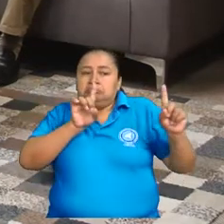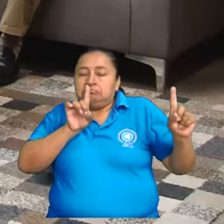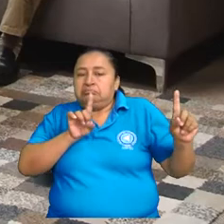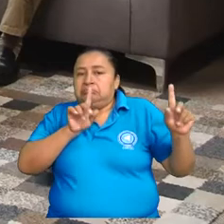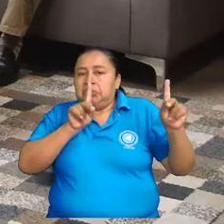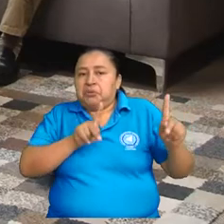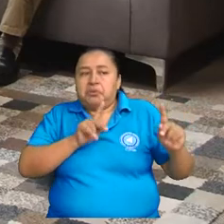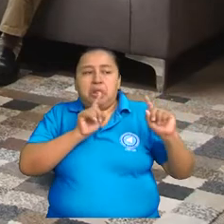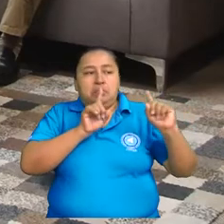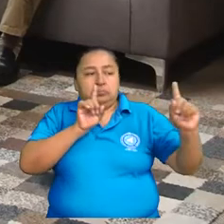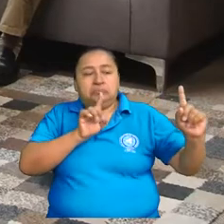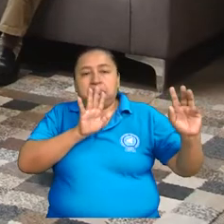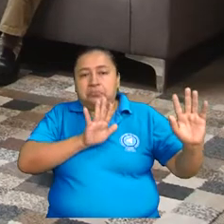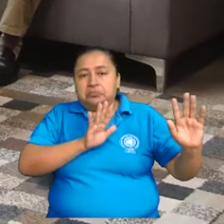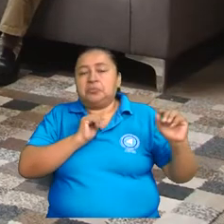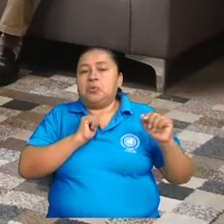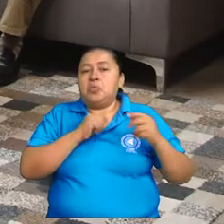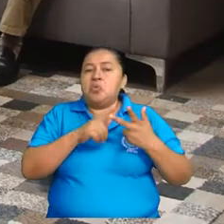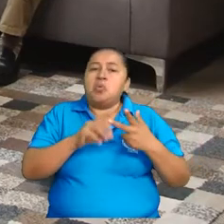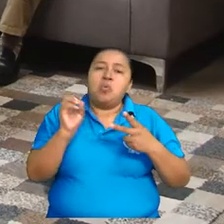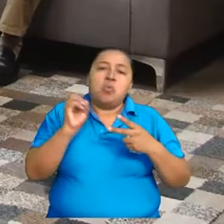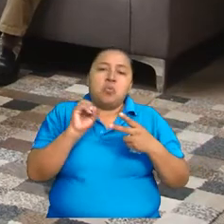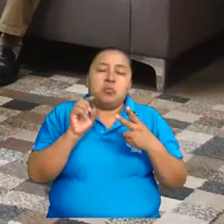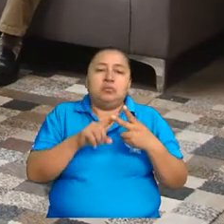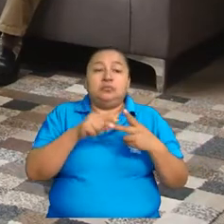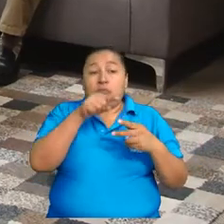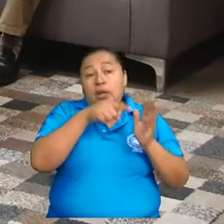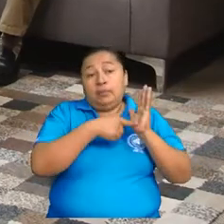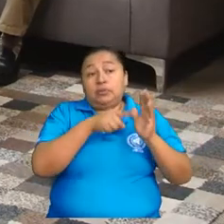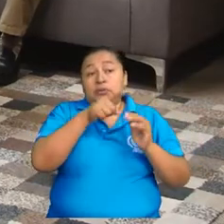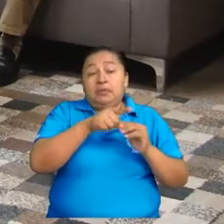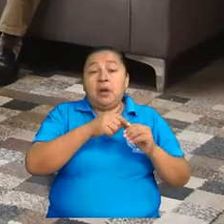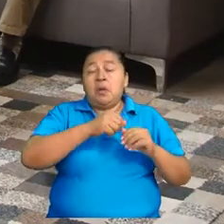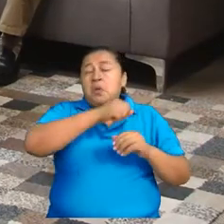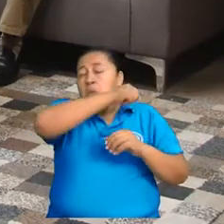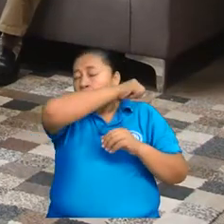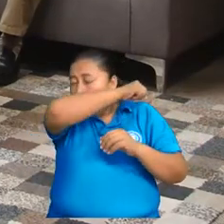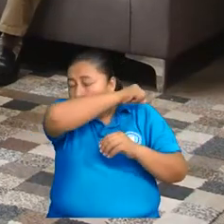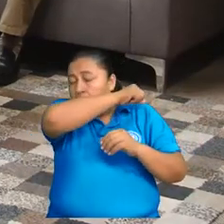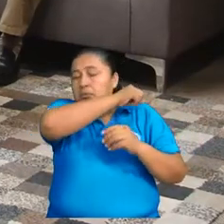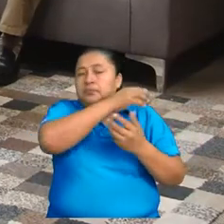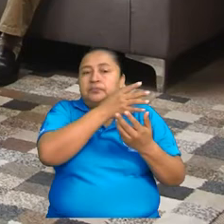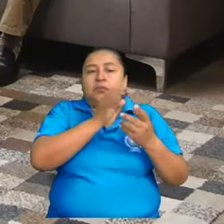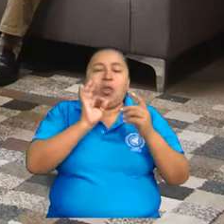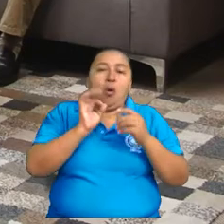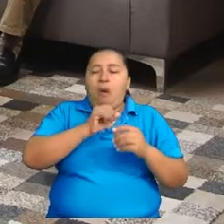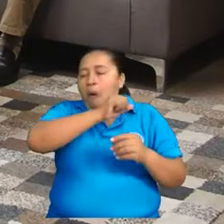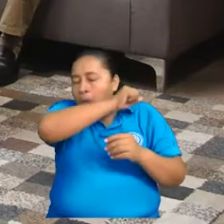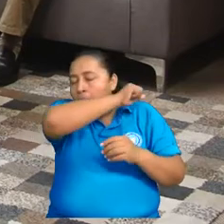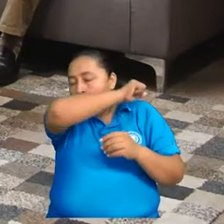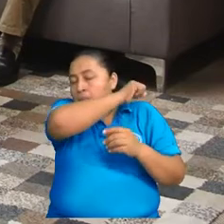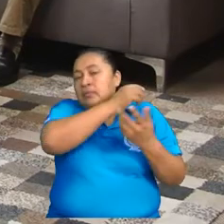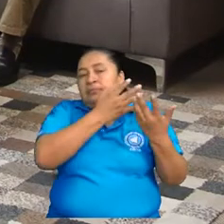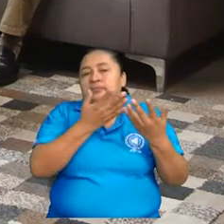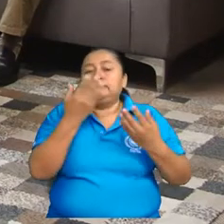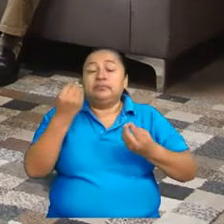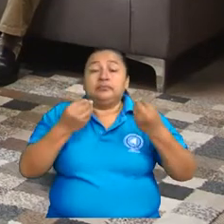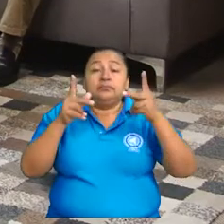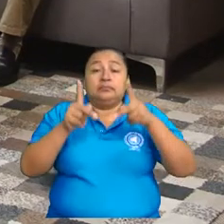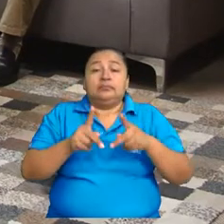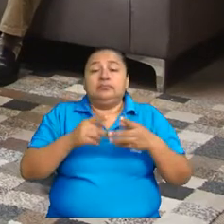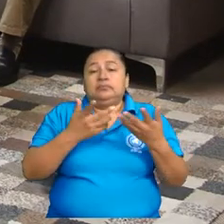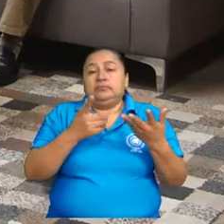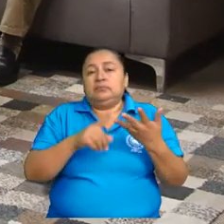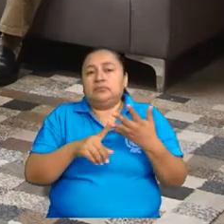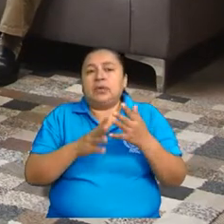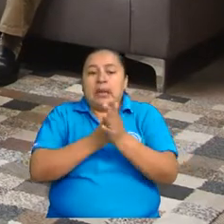personas, de poder, si va a toser o estornudar, hacerlo adecuadamente, en el ángulo interno del codo,